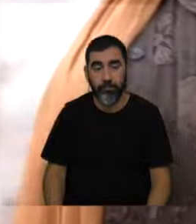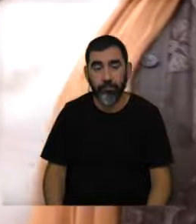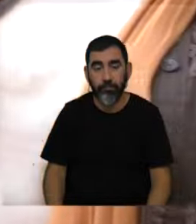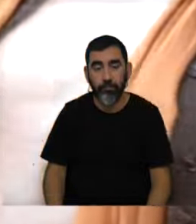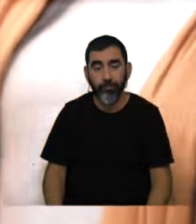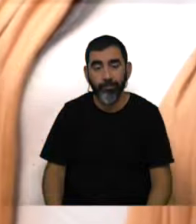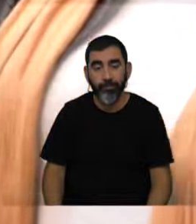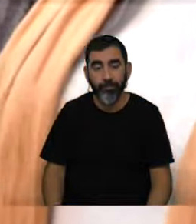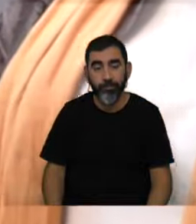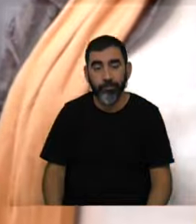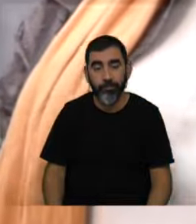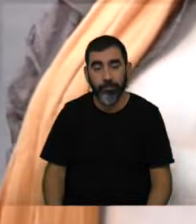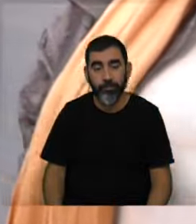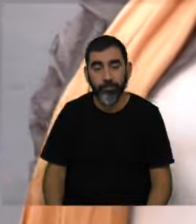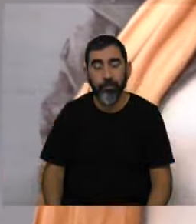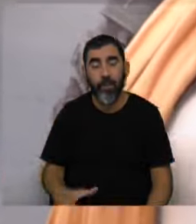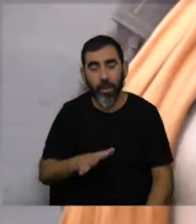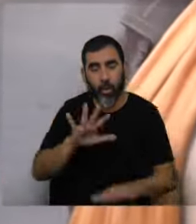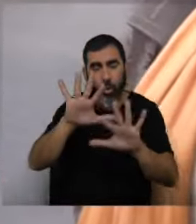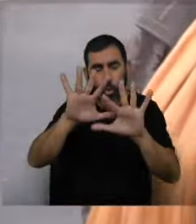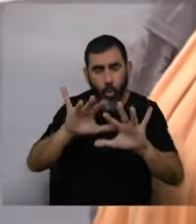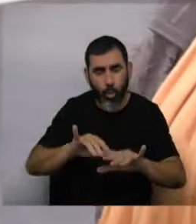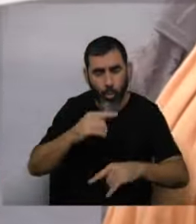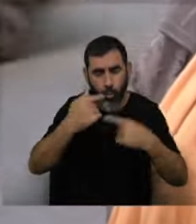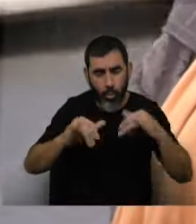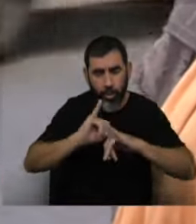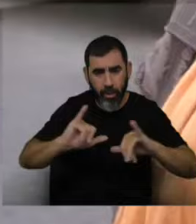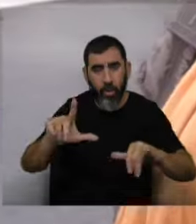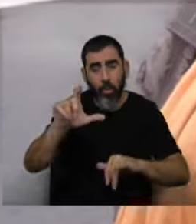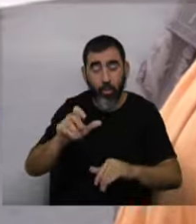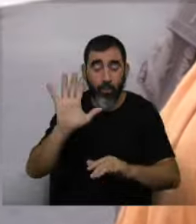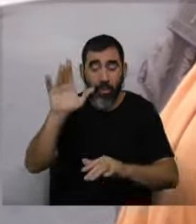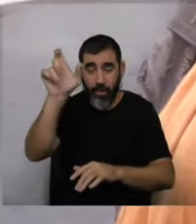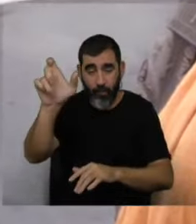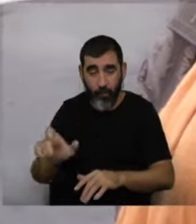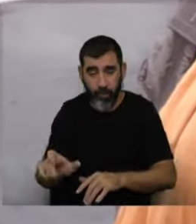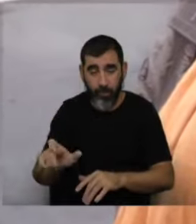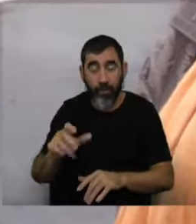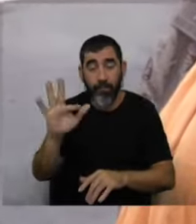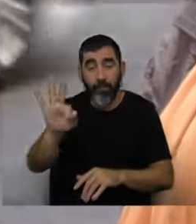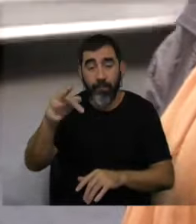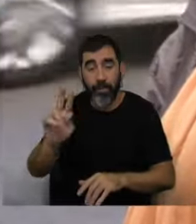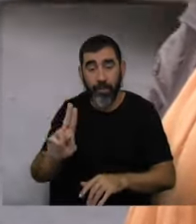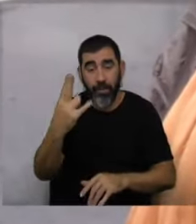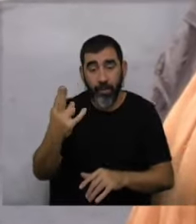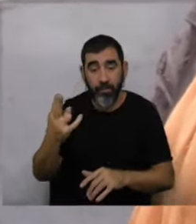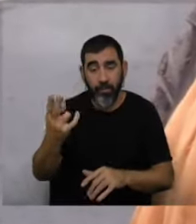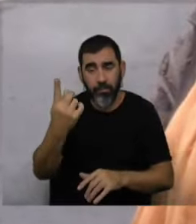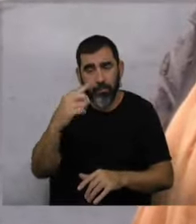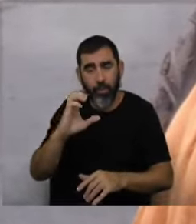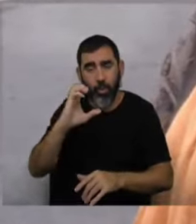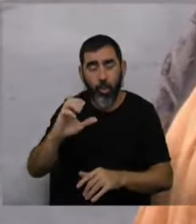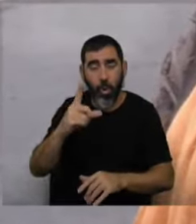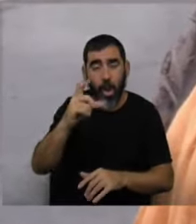ustedes iz ar hubo varios comunicados sobre este hecho Obviamente el del basquetbolista de la federación uruguaya de basketbol pero del club